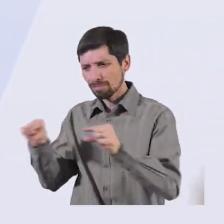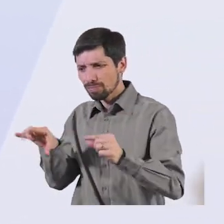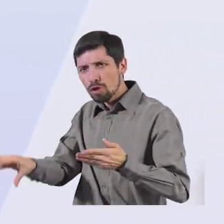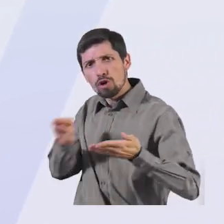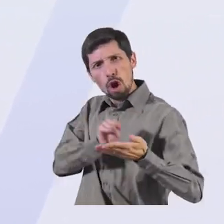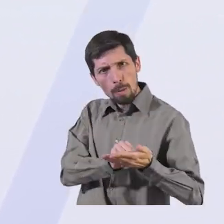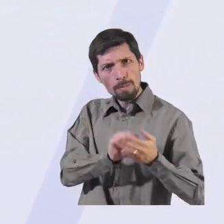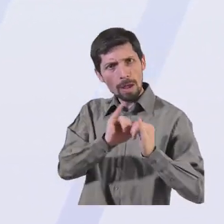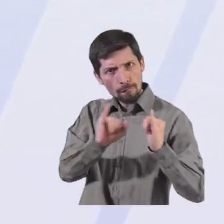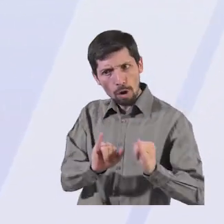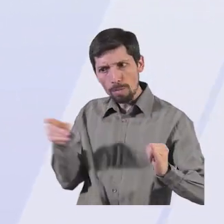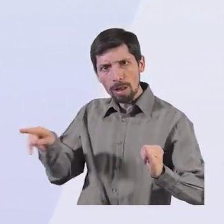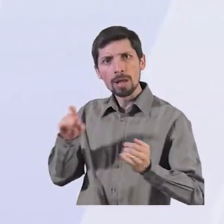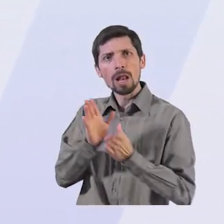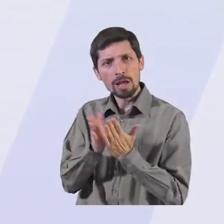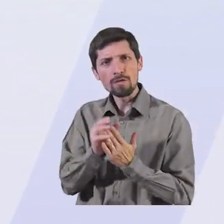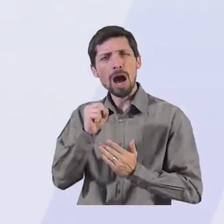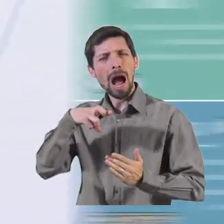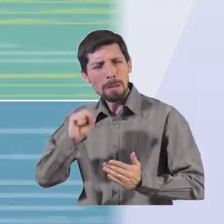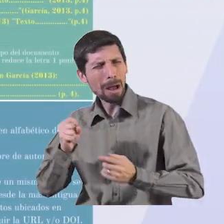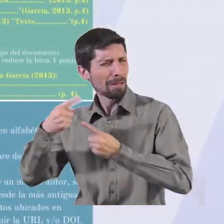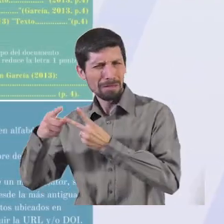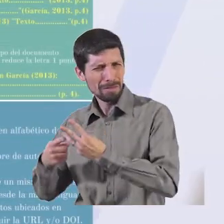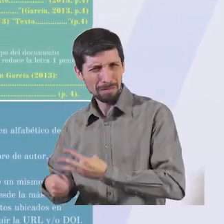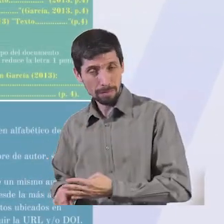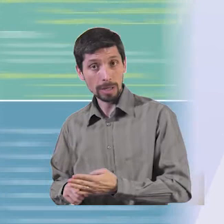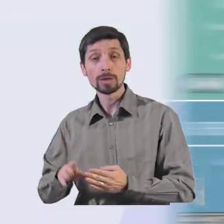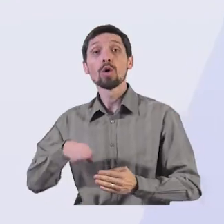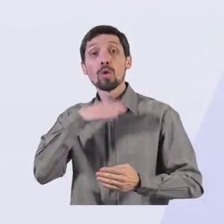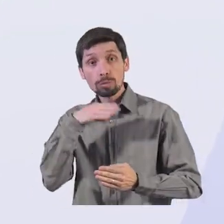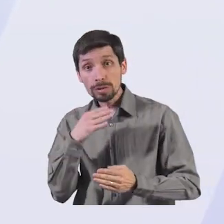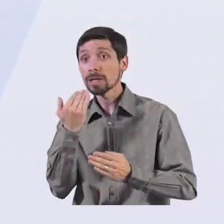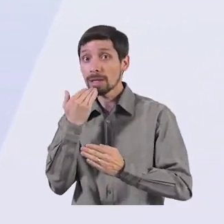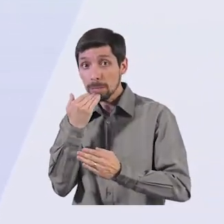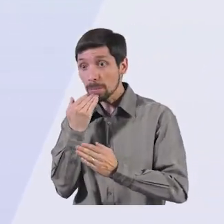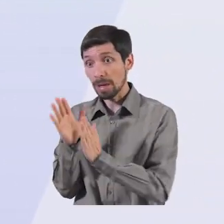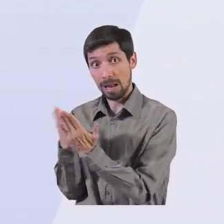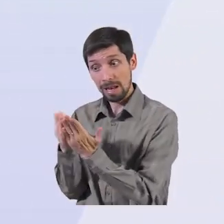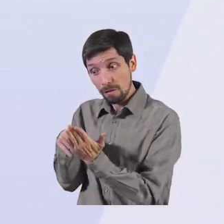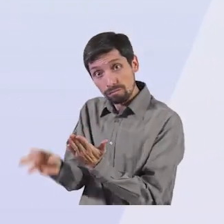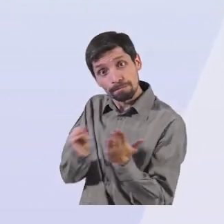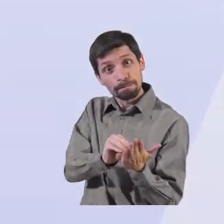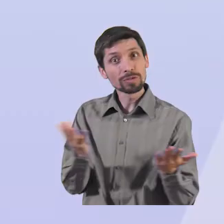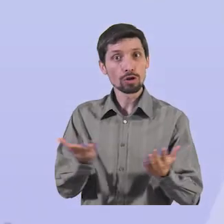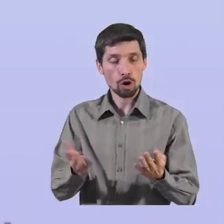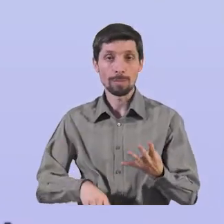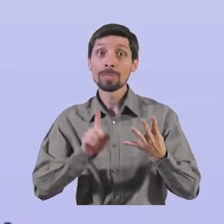y referencias en estilos bibliográficos como APA, Vancouver y otros. Usar gestores